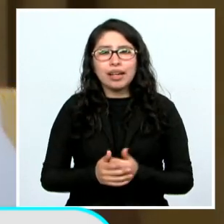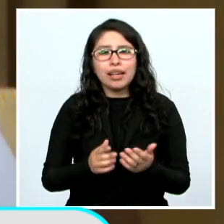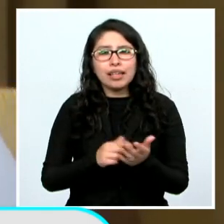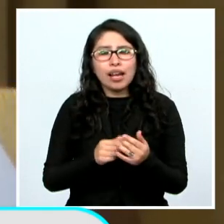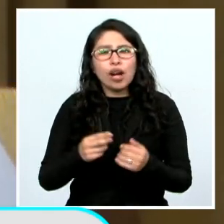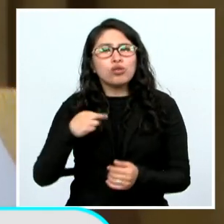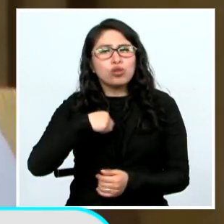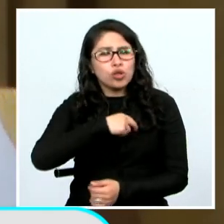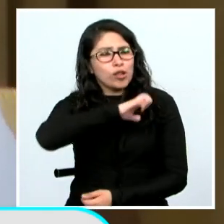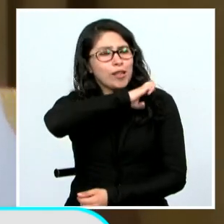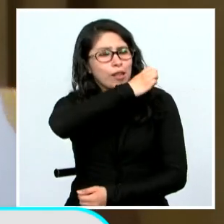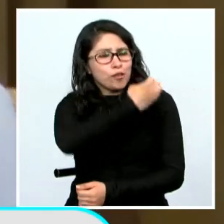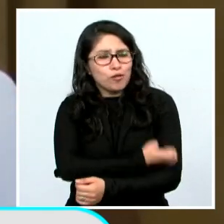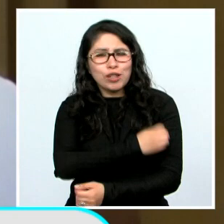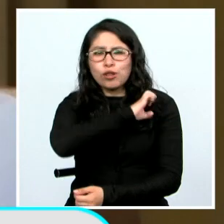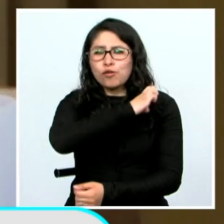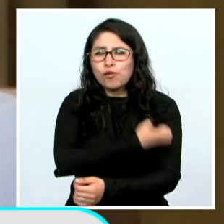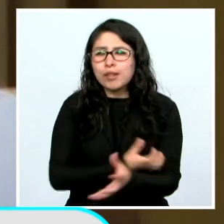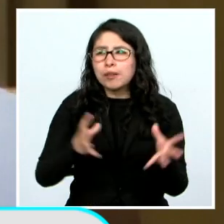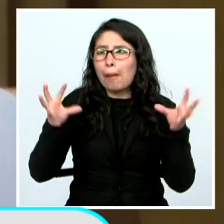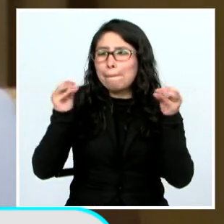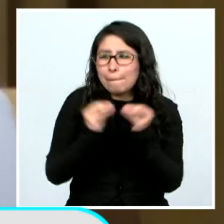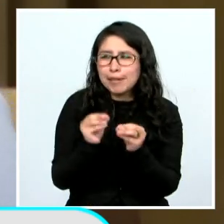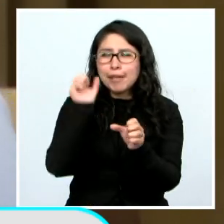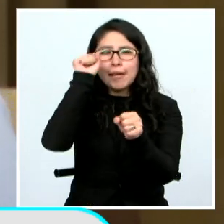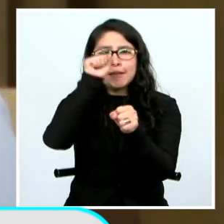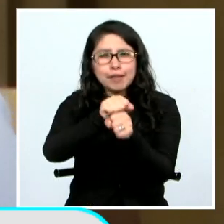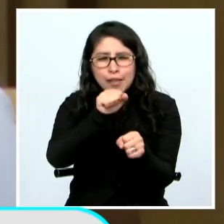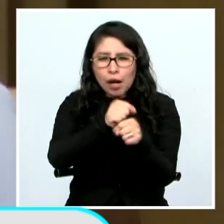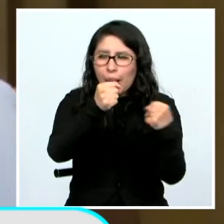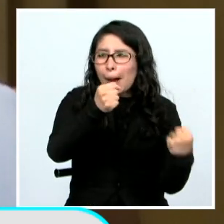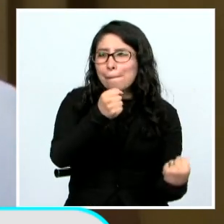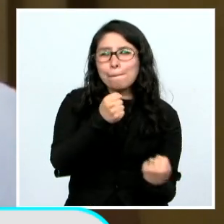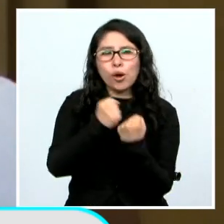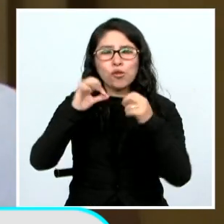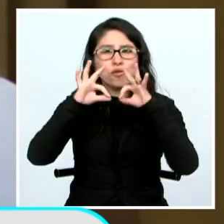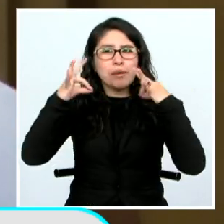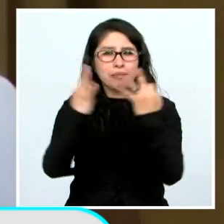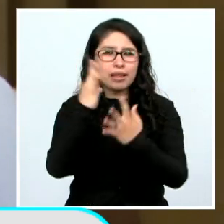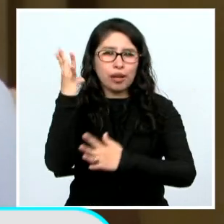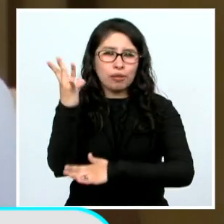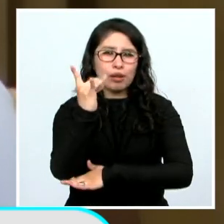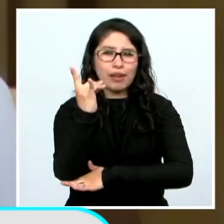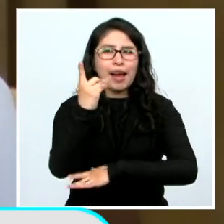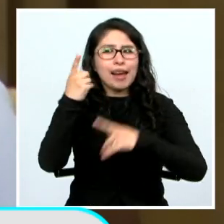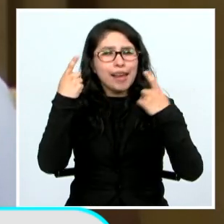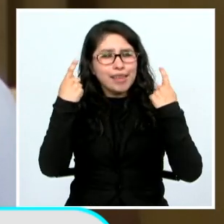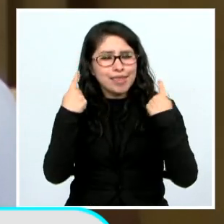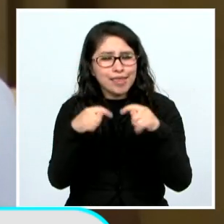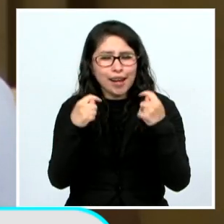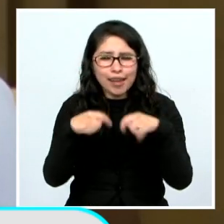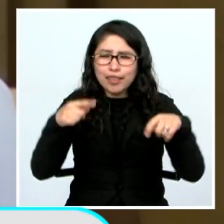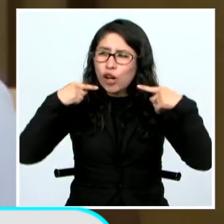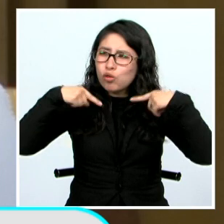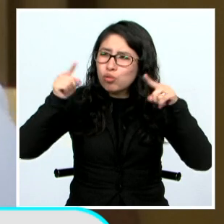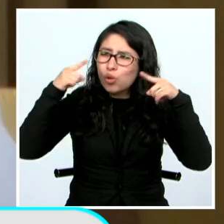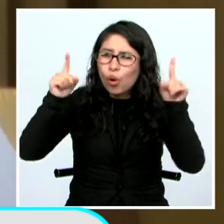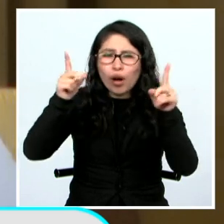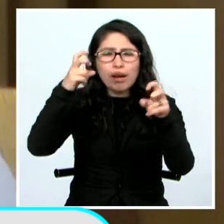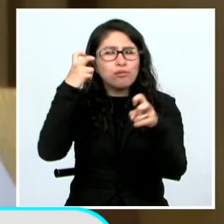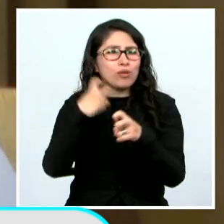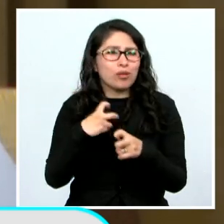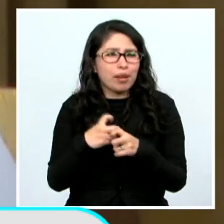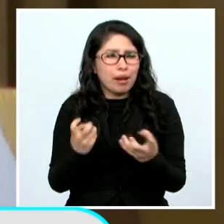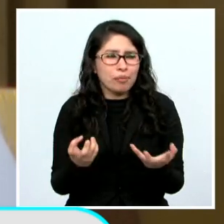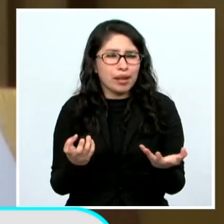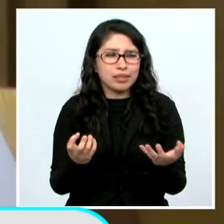redoblar esfuerzos para trabajar por las familias bolivianas y para salir de esta crisis que ha sido sin precedentes,